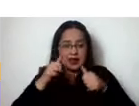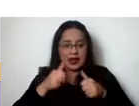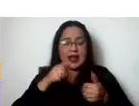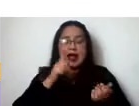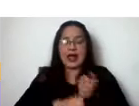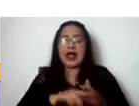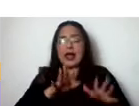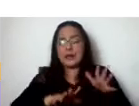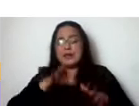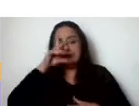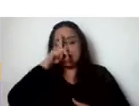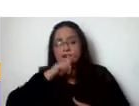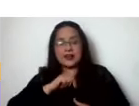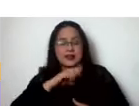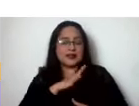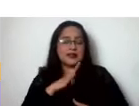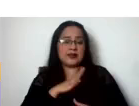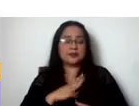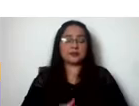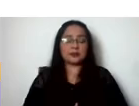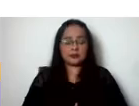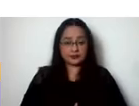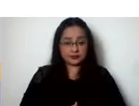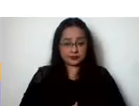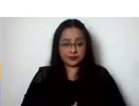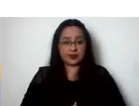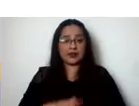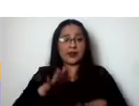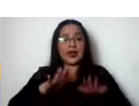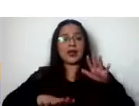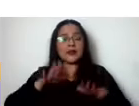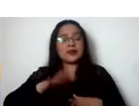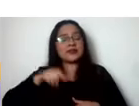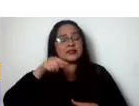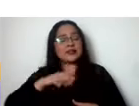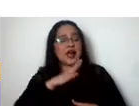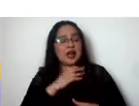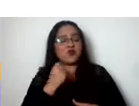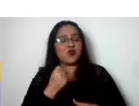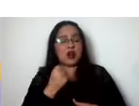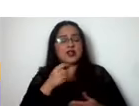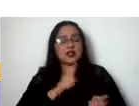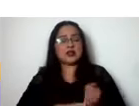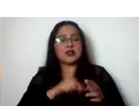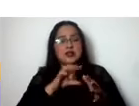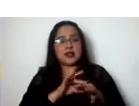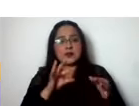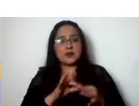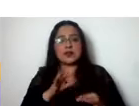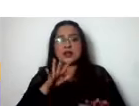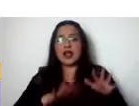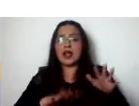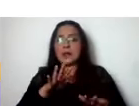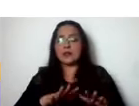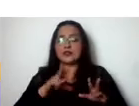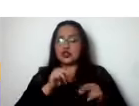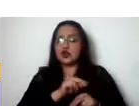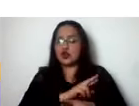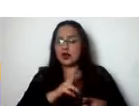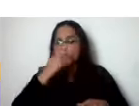muy, pues sí, muy categórico lo que se dice, o simplemente no se reconoce, o simplemente se